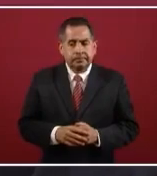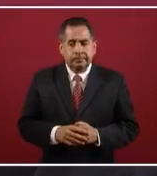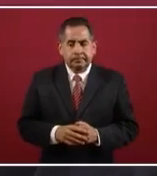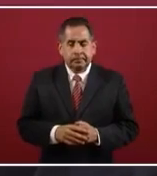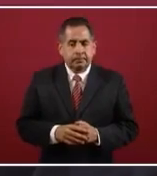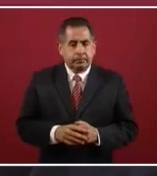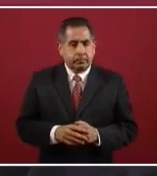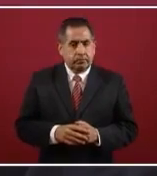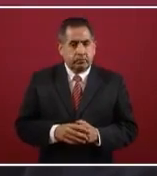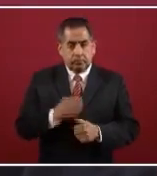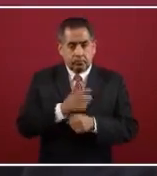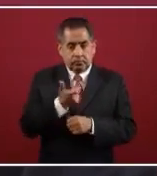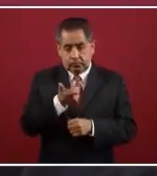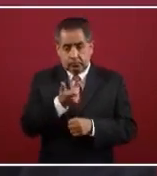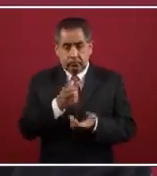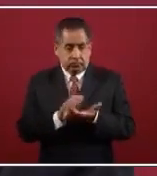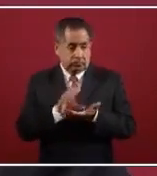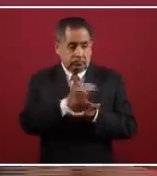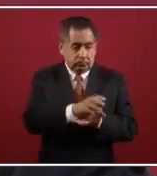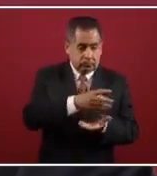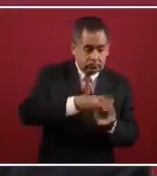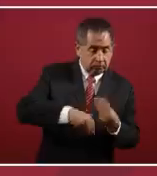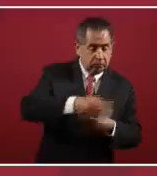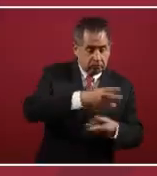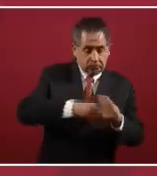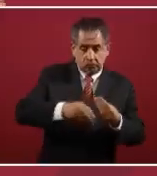está llegando dinero abajo.